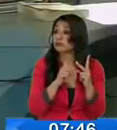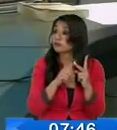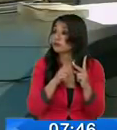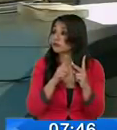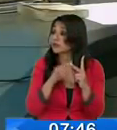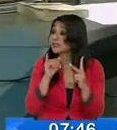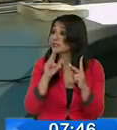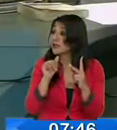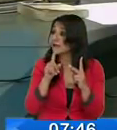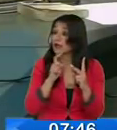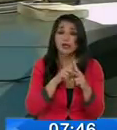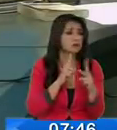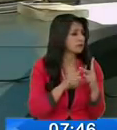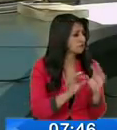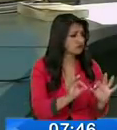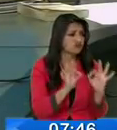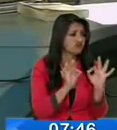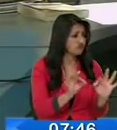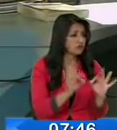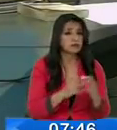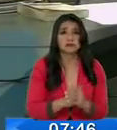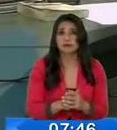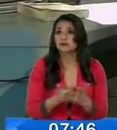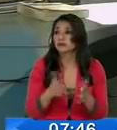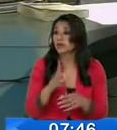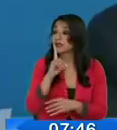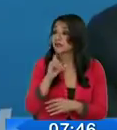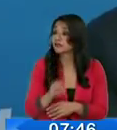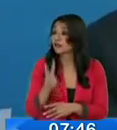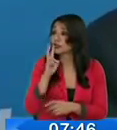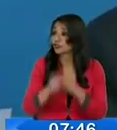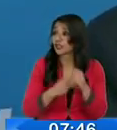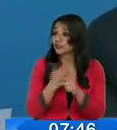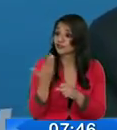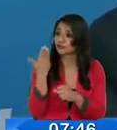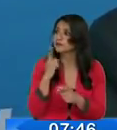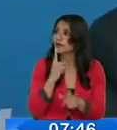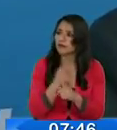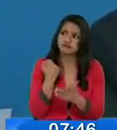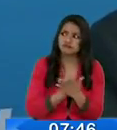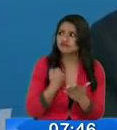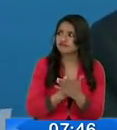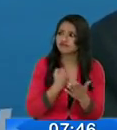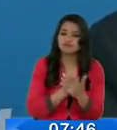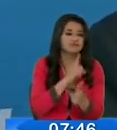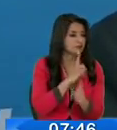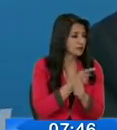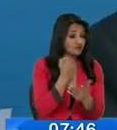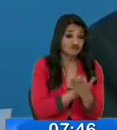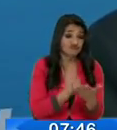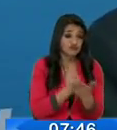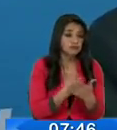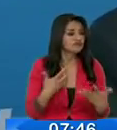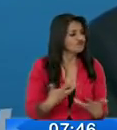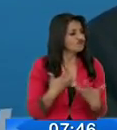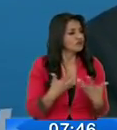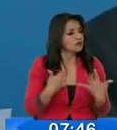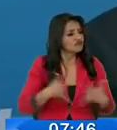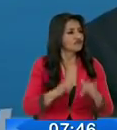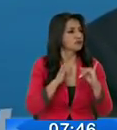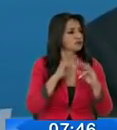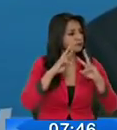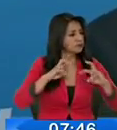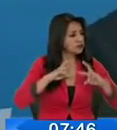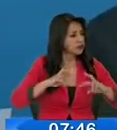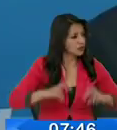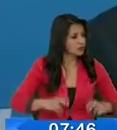Isabel Robalina, es la 102 años, ¿no? Cumplió 102 años hace 10 días. De tal manera que esa persistencia es la que nos motiva también, y sobre